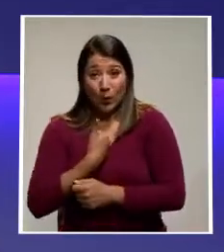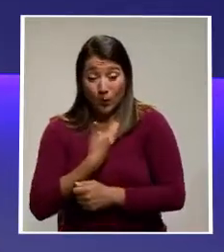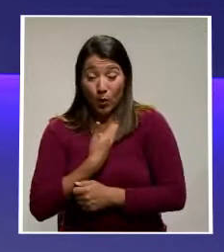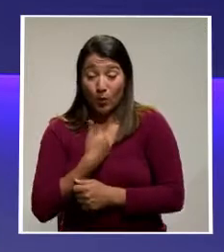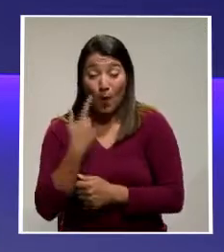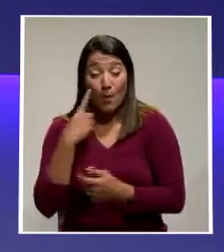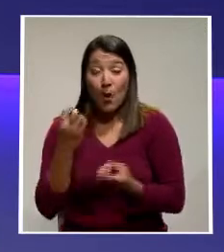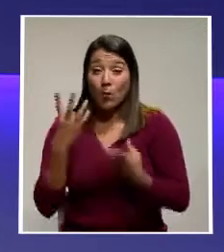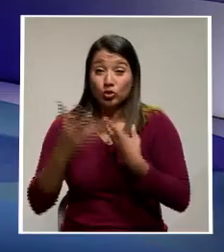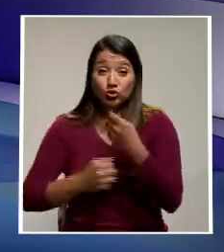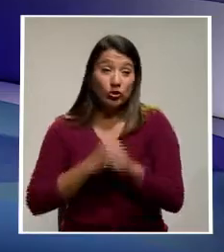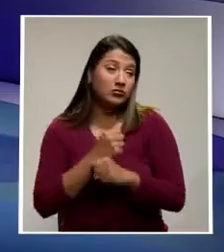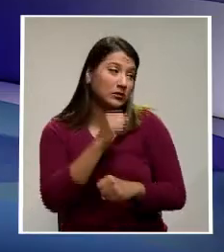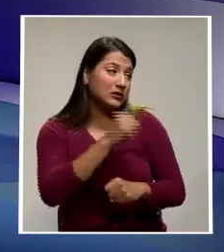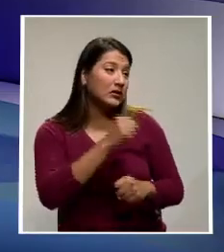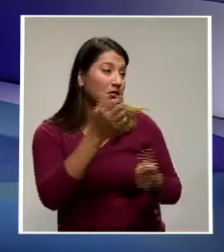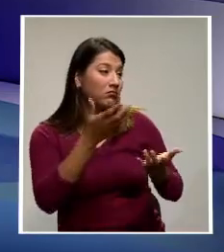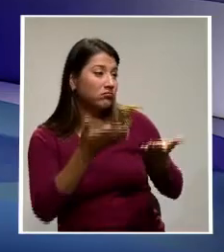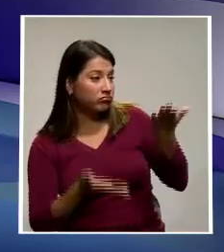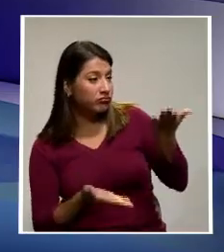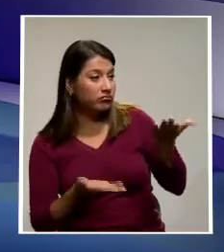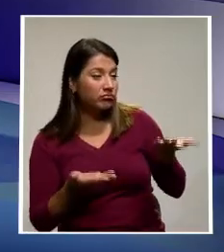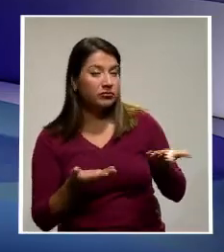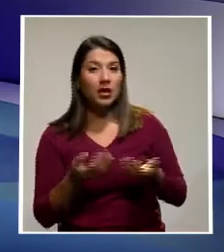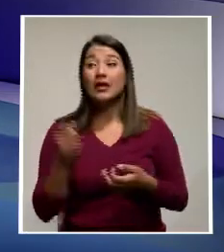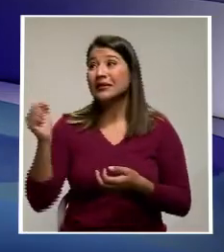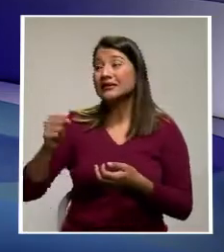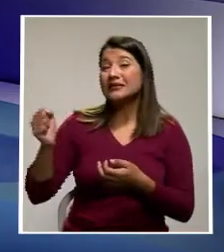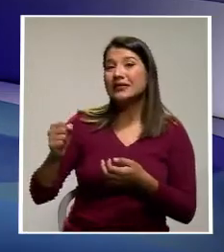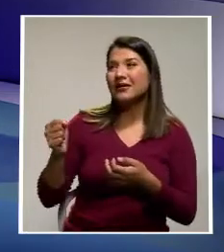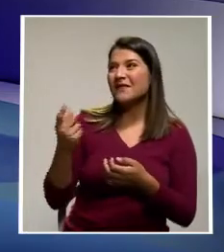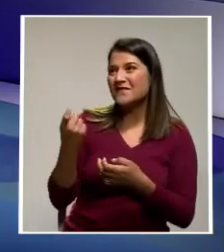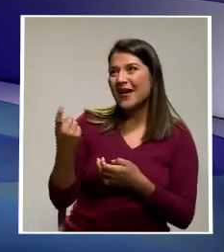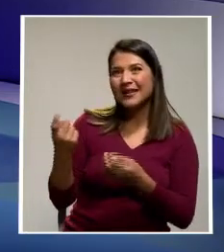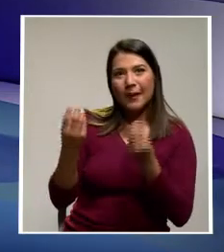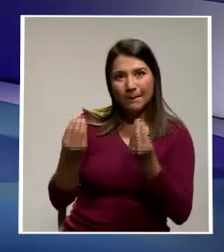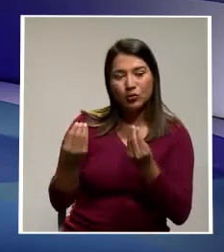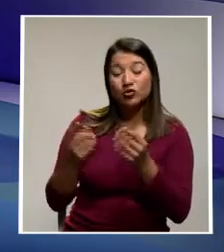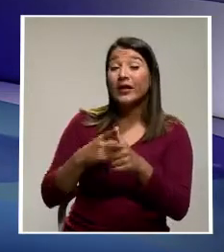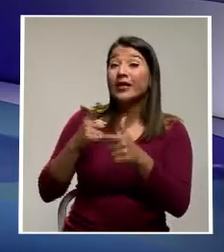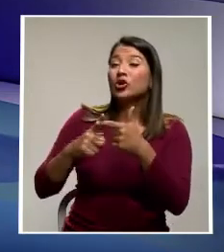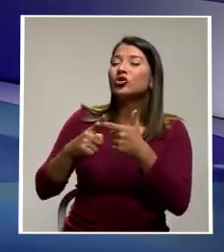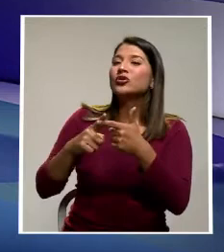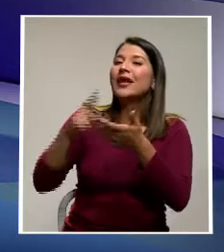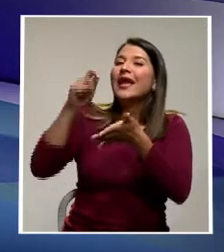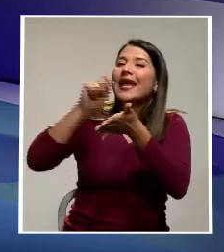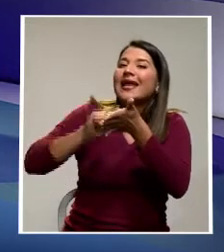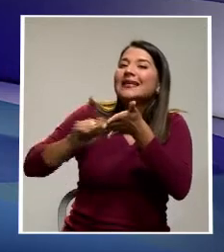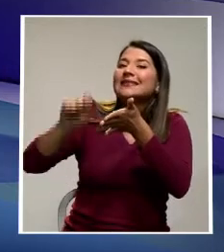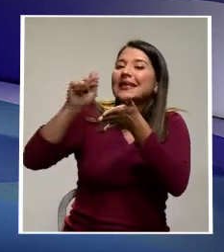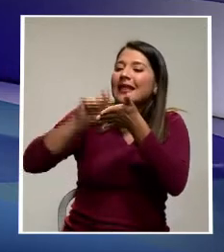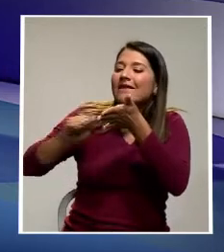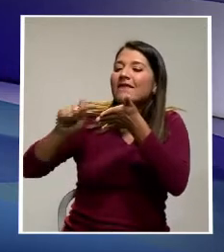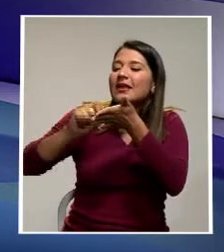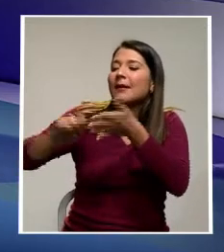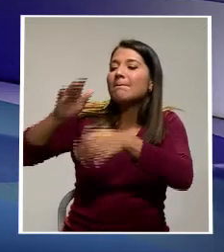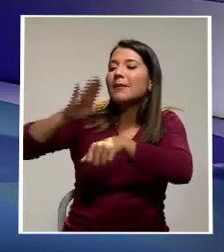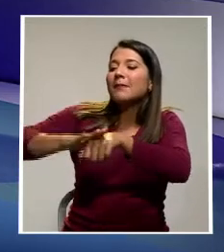Hay un desbalance muy fuerte. Hay huecos ahí. Entonces, la escritura nos permite descubrir eso,